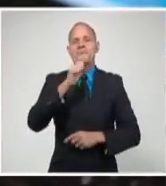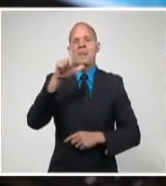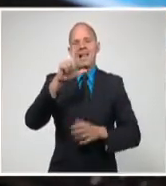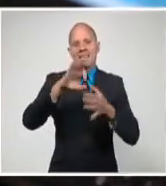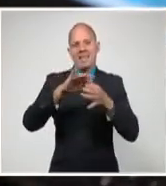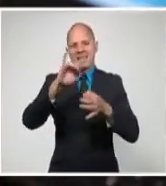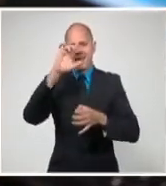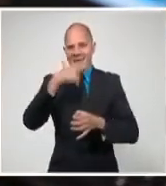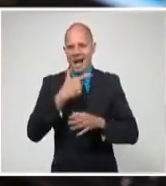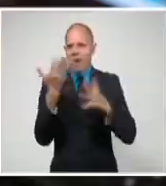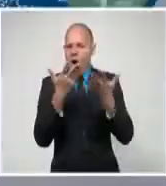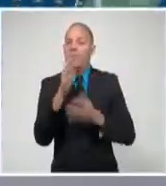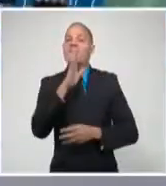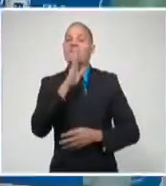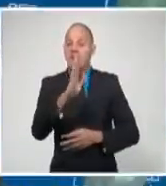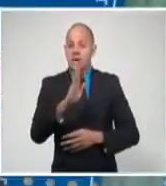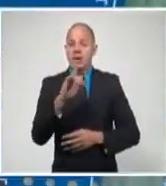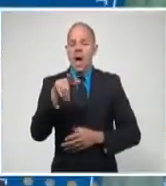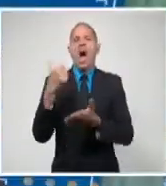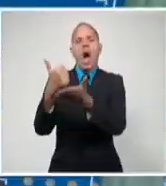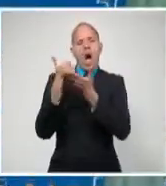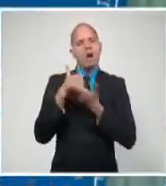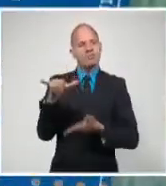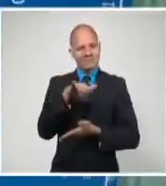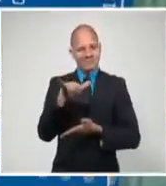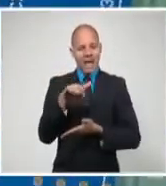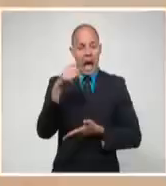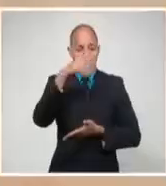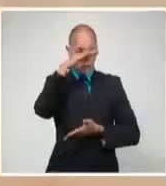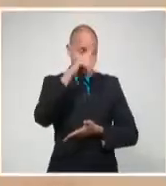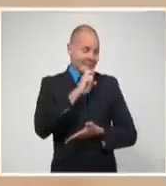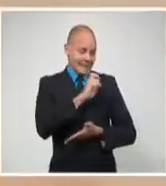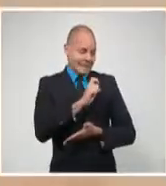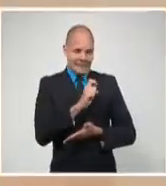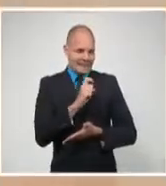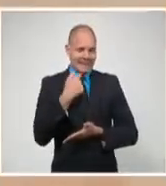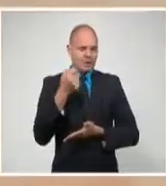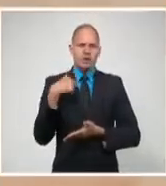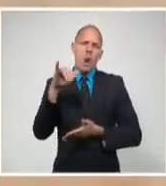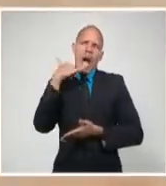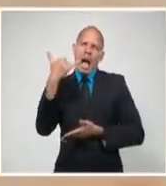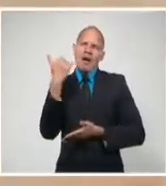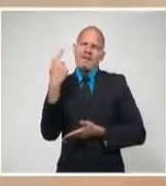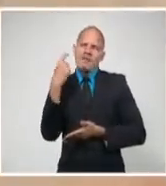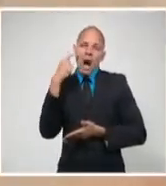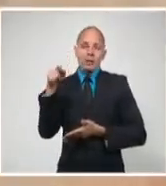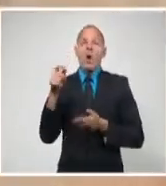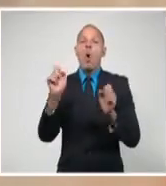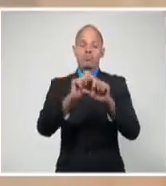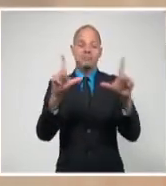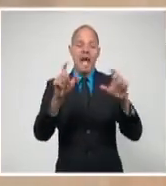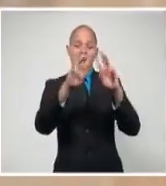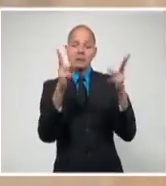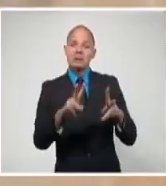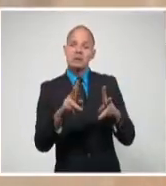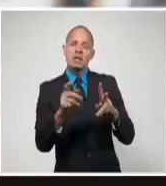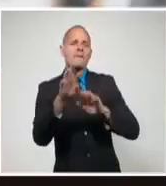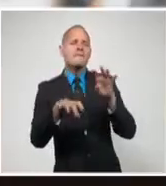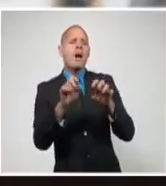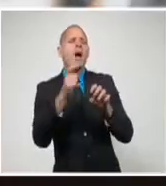al igual que ellos compartieron sus conocimientos, nosotros pensamos publicar en algún momento nuestros adelantos y todo nuestro know-how